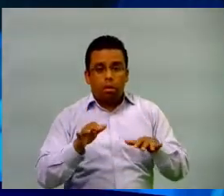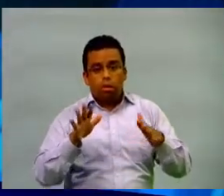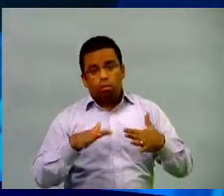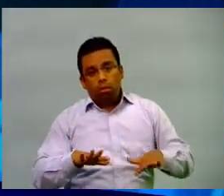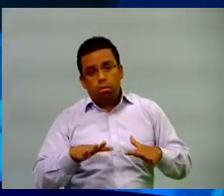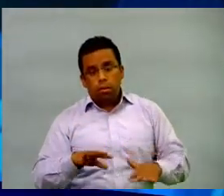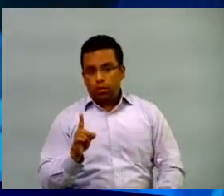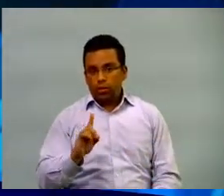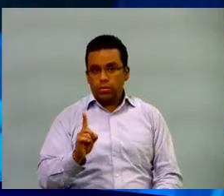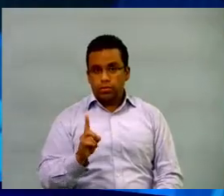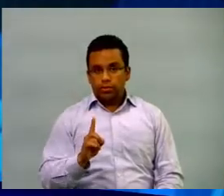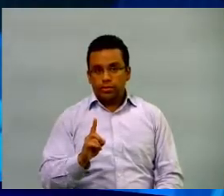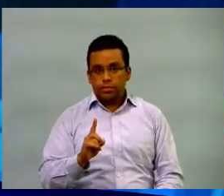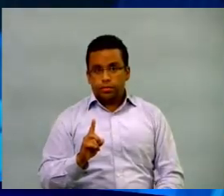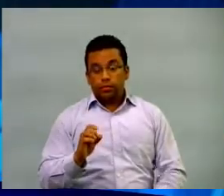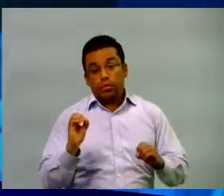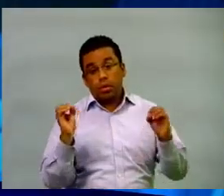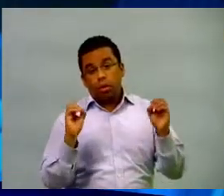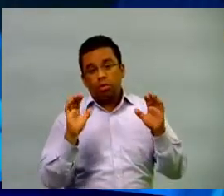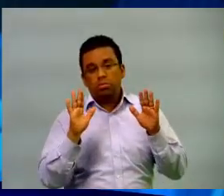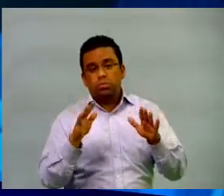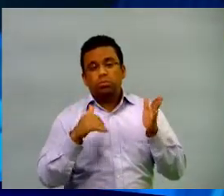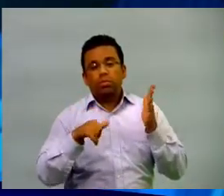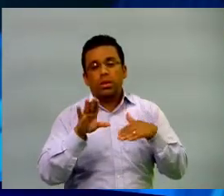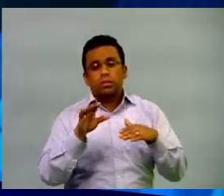o si no sería pues adoctrinamiento.